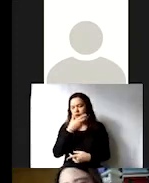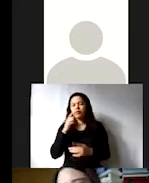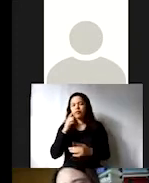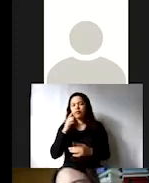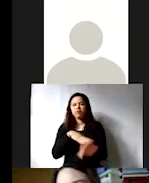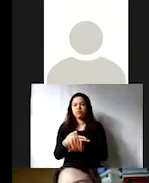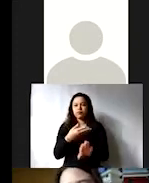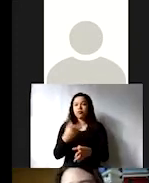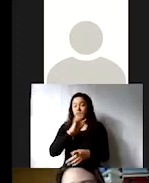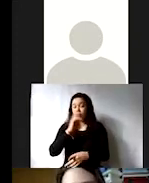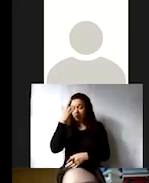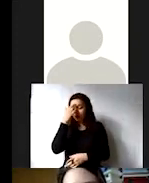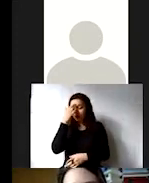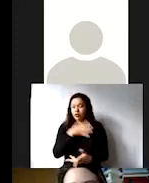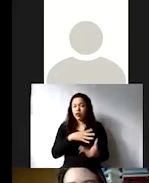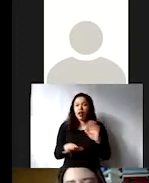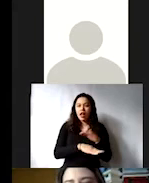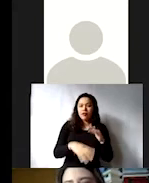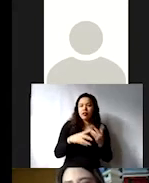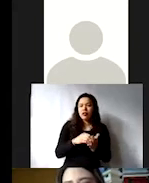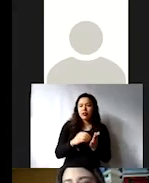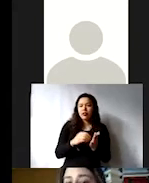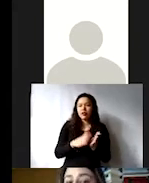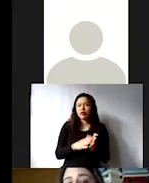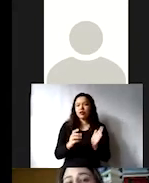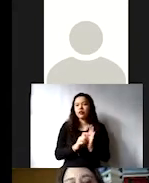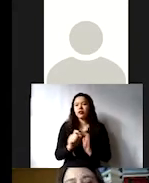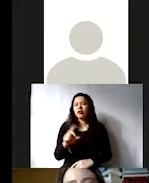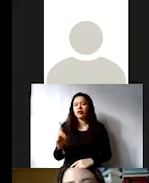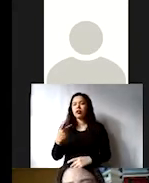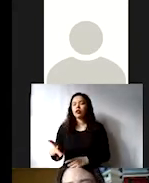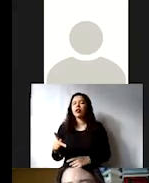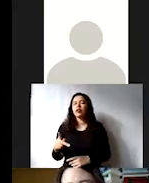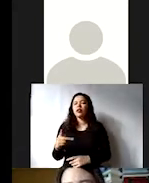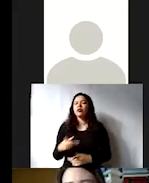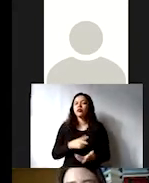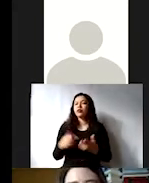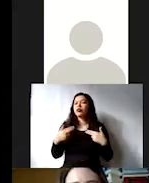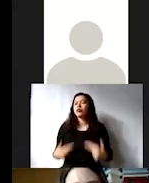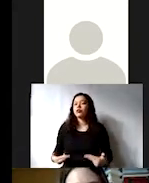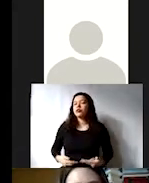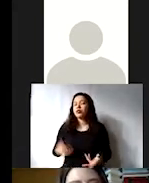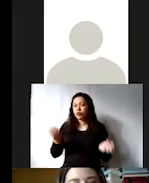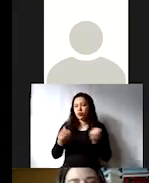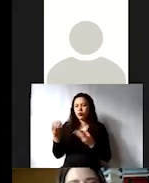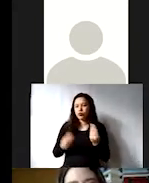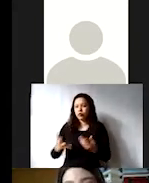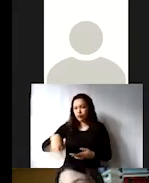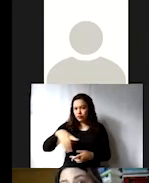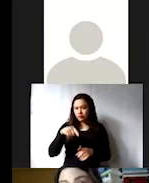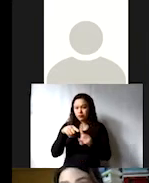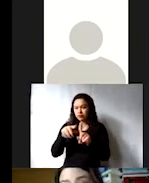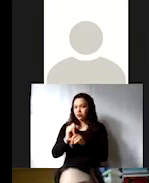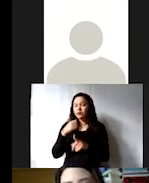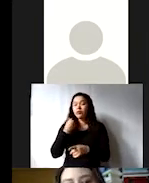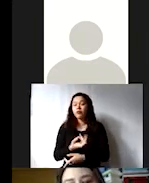los pilarcitos que tiene la Agenda 2030 y cómo busca esta garantía de derechos, pues en realidad, y la